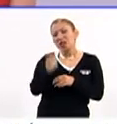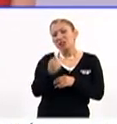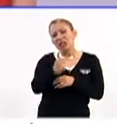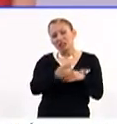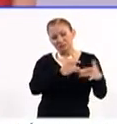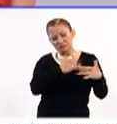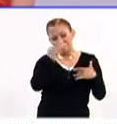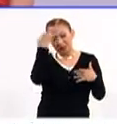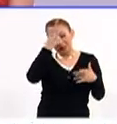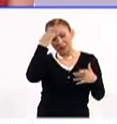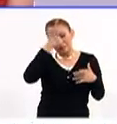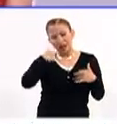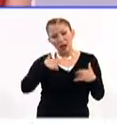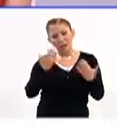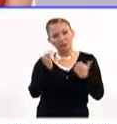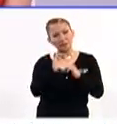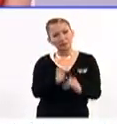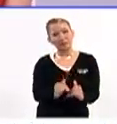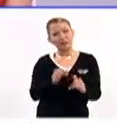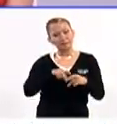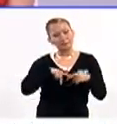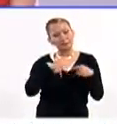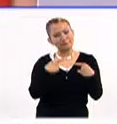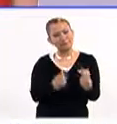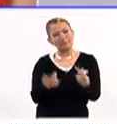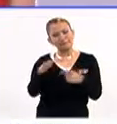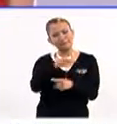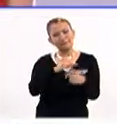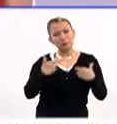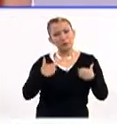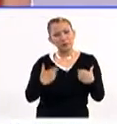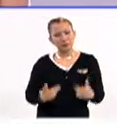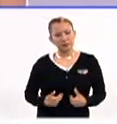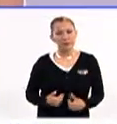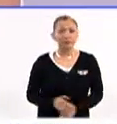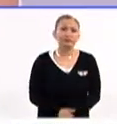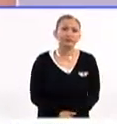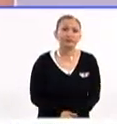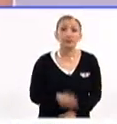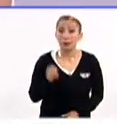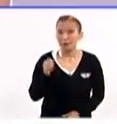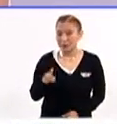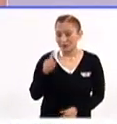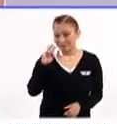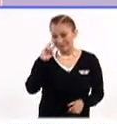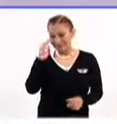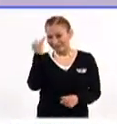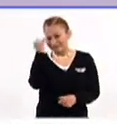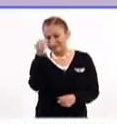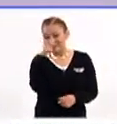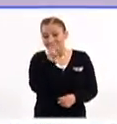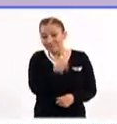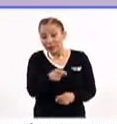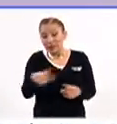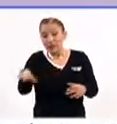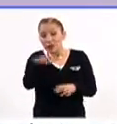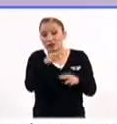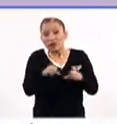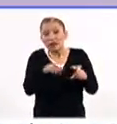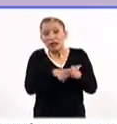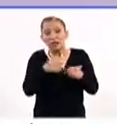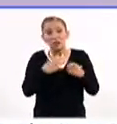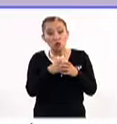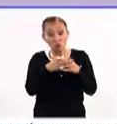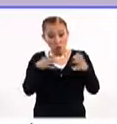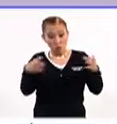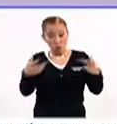carne propia se experimenta la limitación y fragilidad de la condición humana. Desde esta perspectiva, el hecho de que nuestra sociedad cuente con un